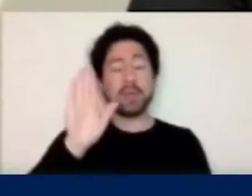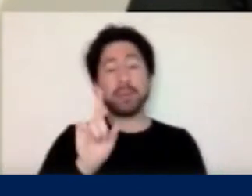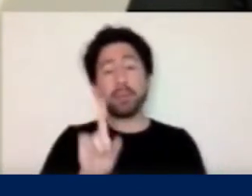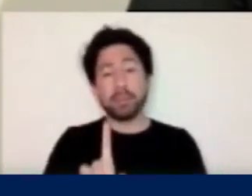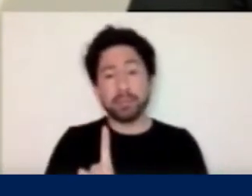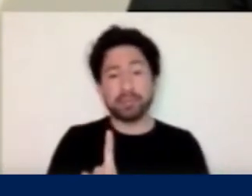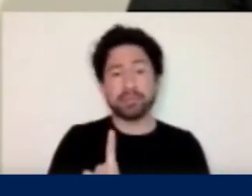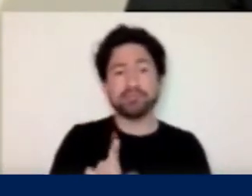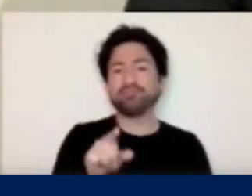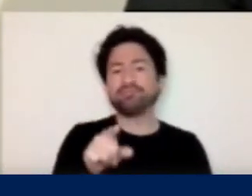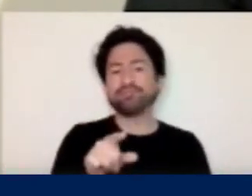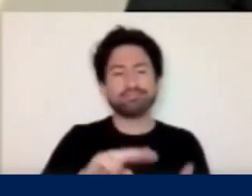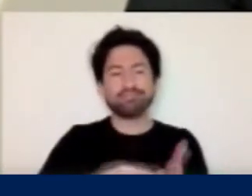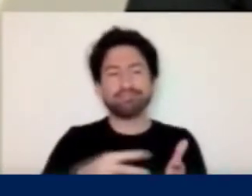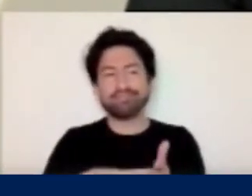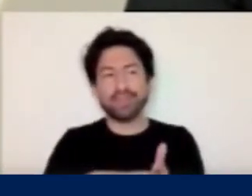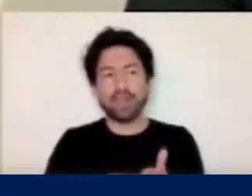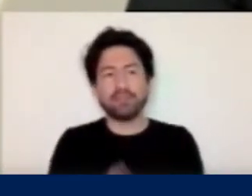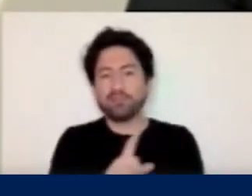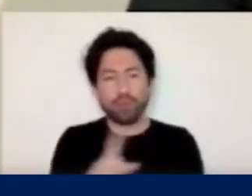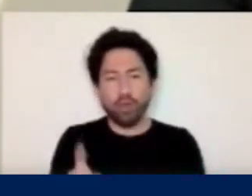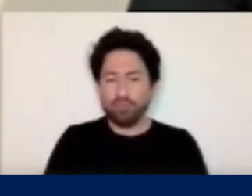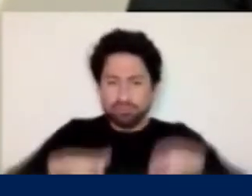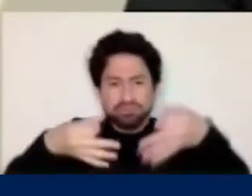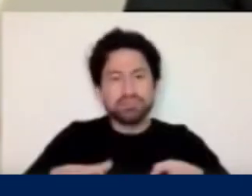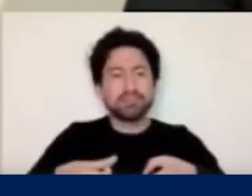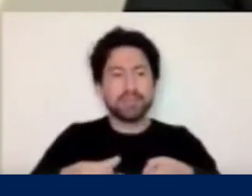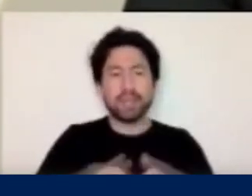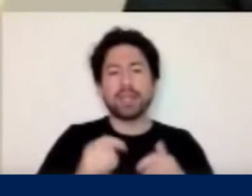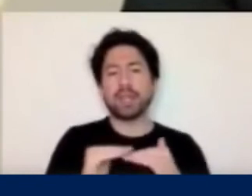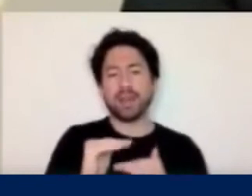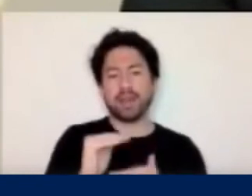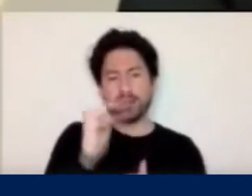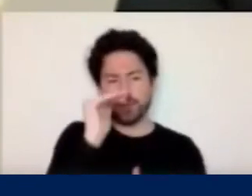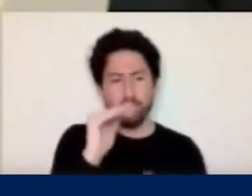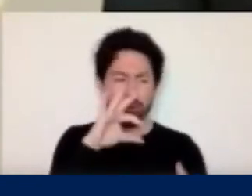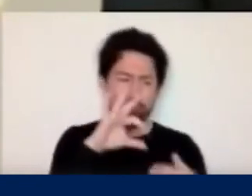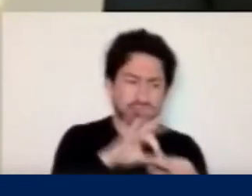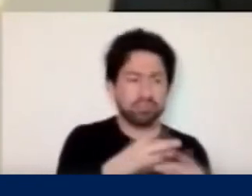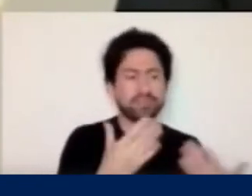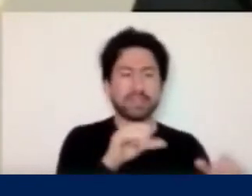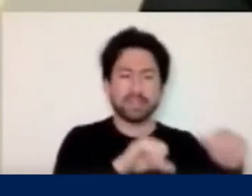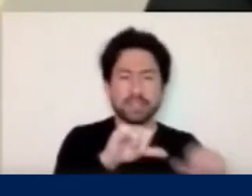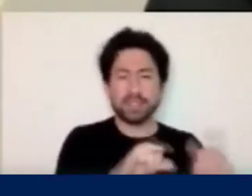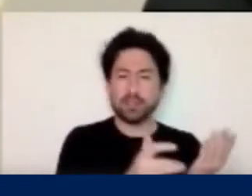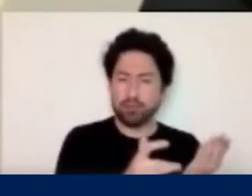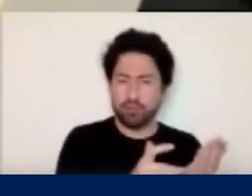es crecimiento genuino, no es crecimiento basado en ciencia, en tecnología, en mayor productividad.